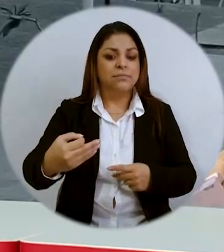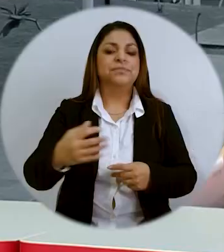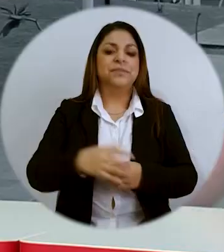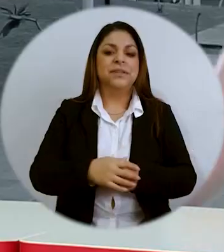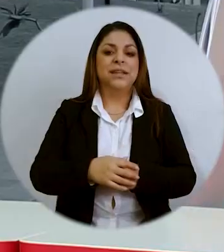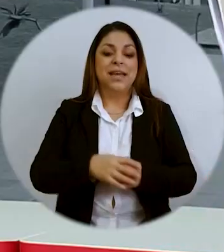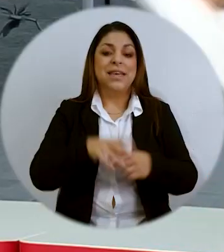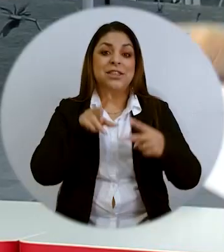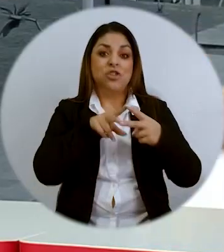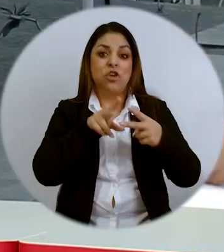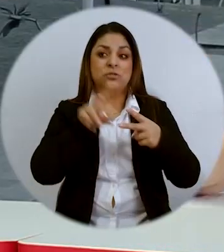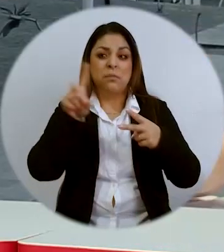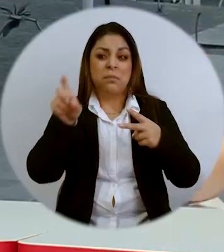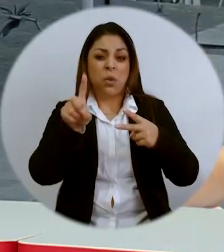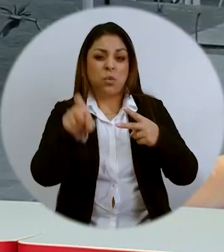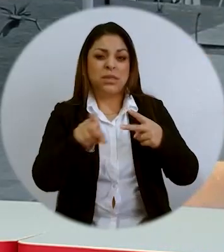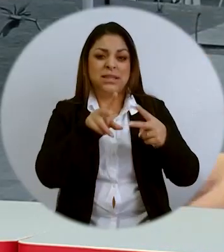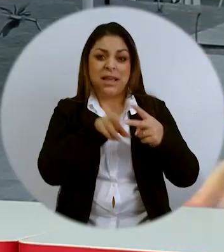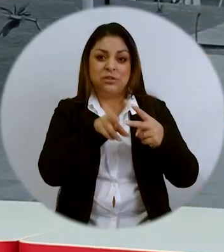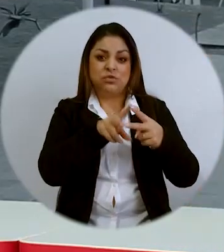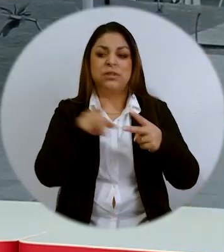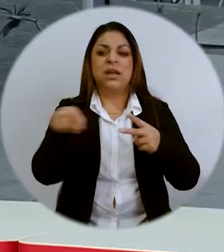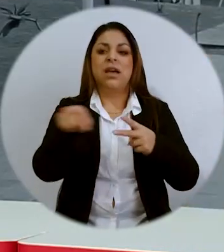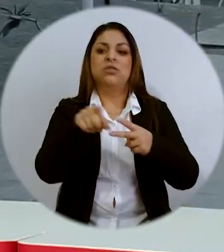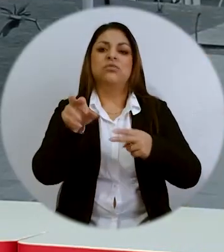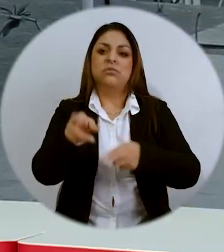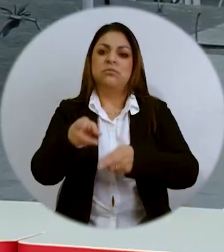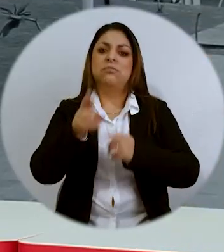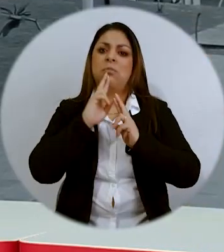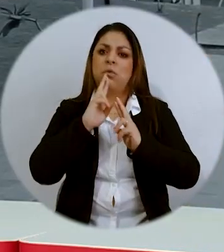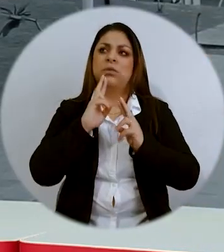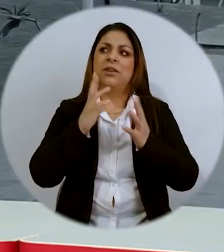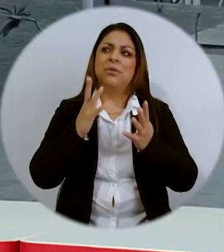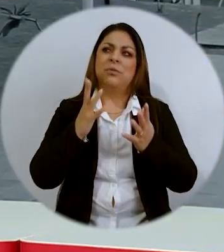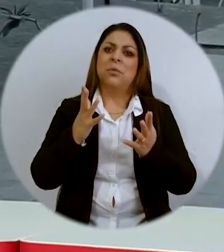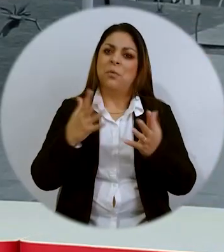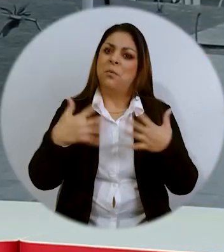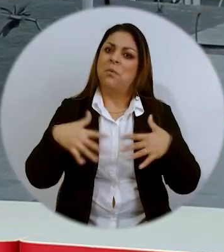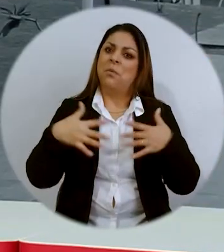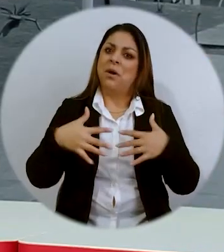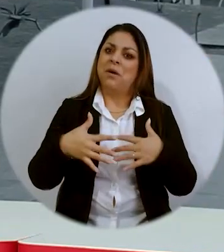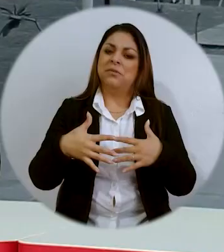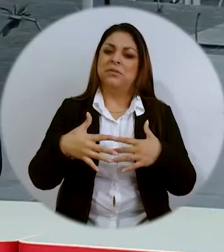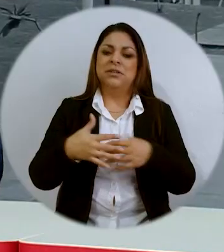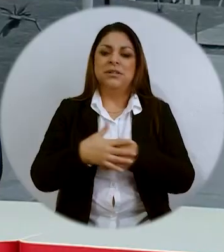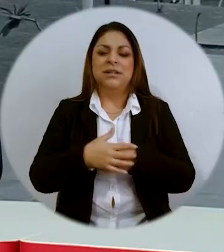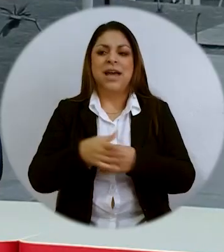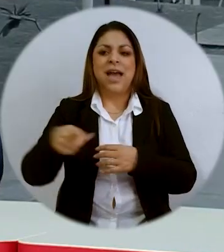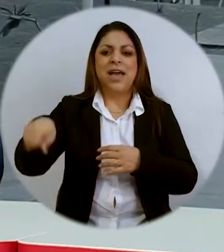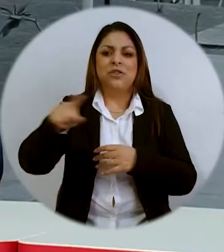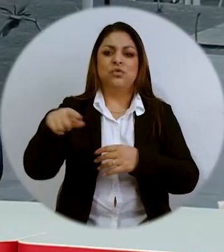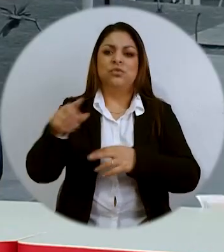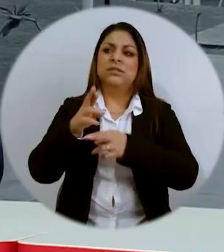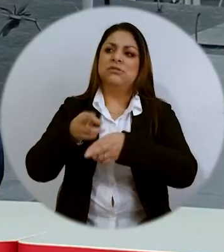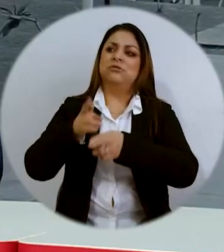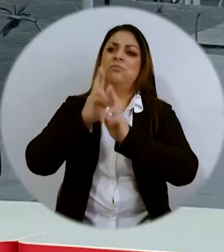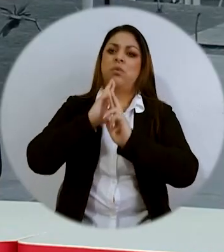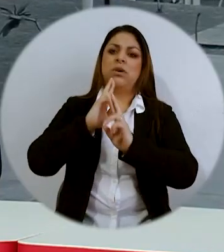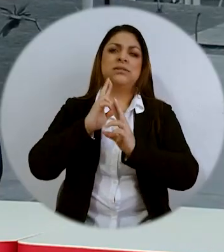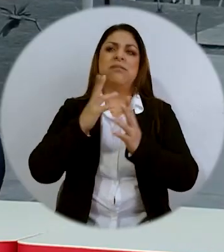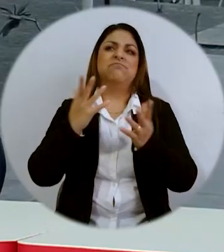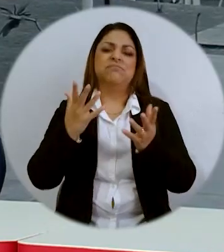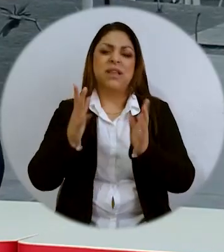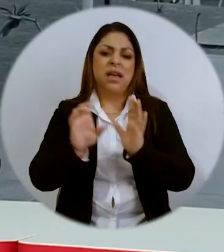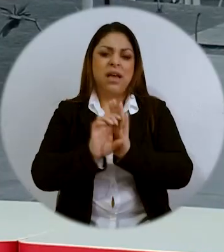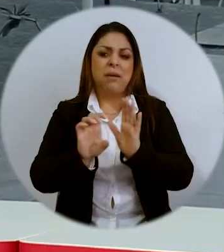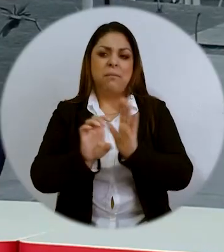para ambos casos los resultados son bastante significativos, o sea, las respuestas